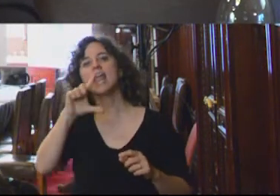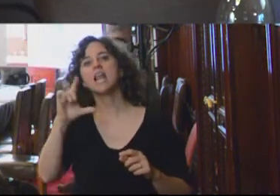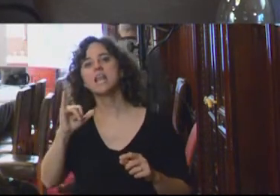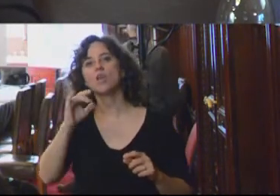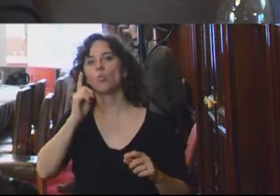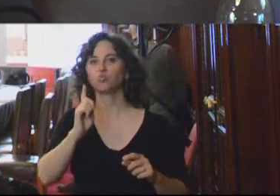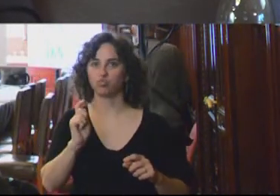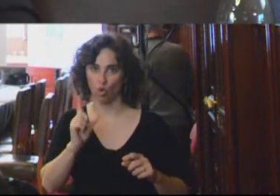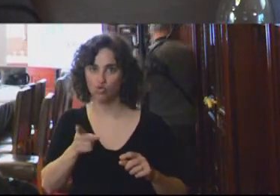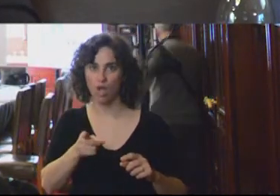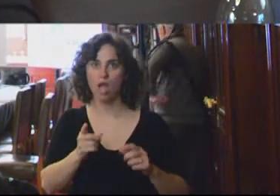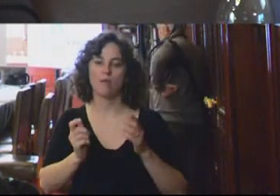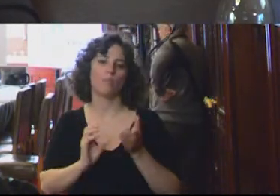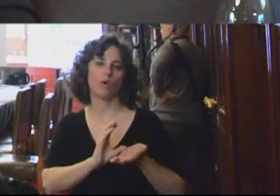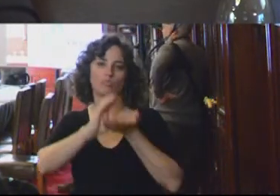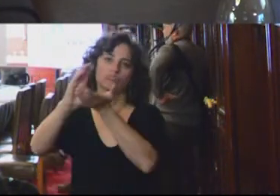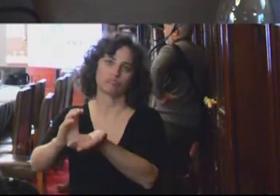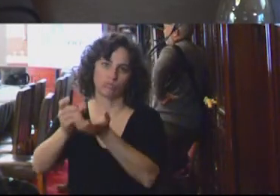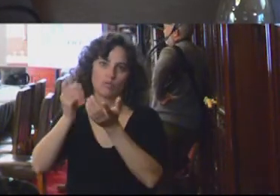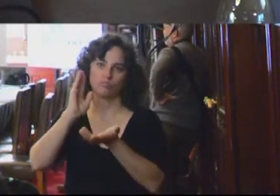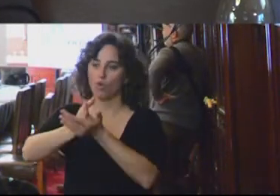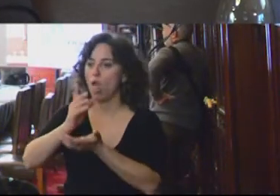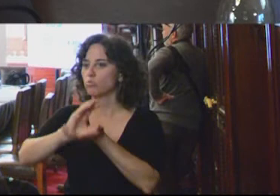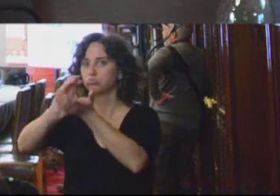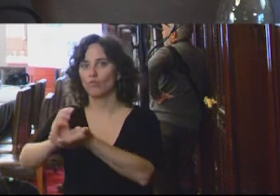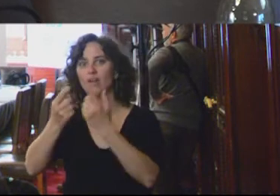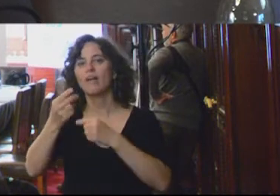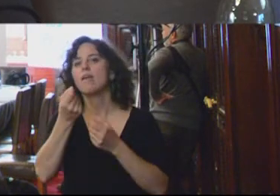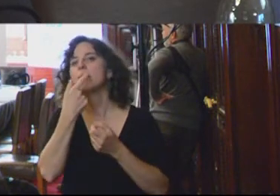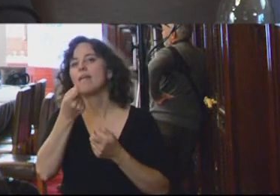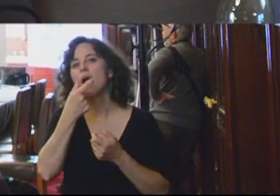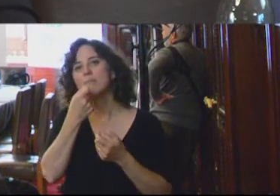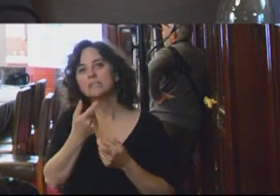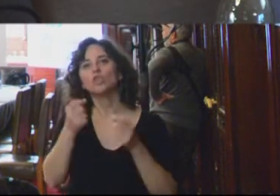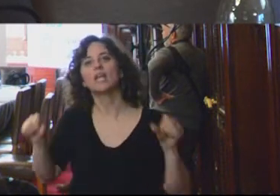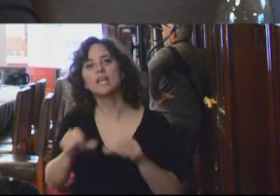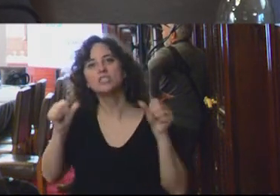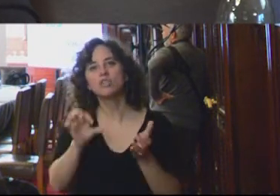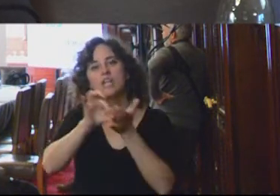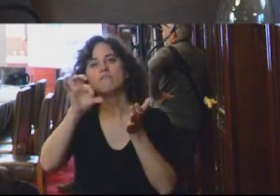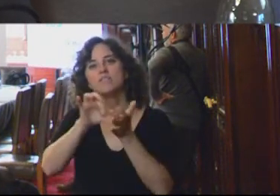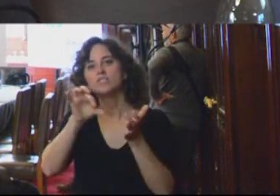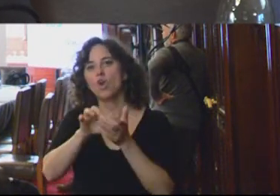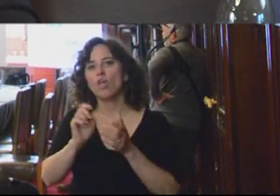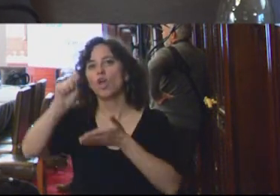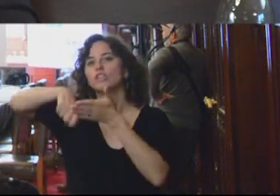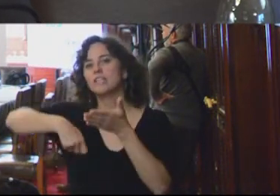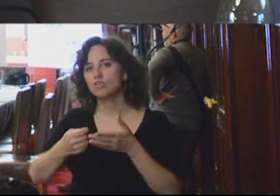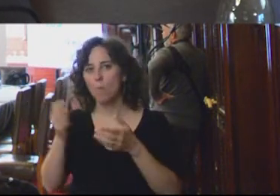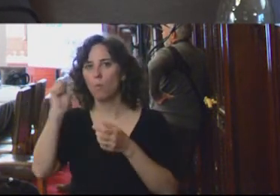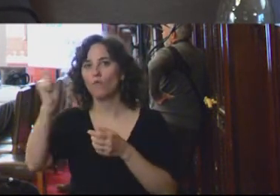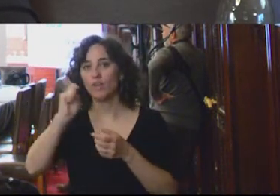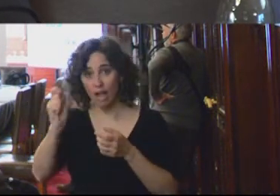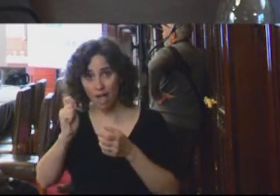una subasta inversa corporativa de medicamentos que realizó el Servicio Nacional de Contratación Pública, SERCOV, y en la